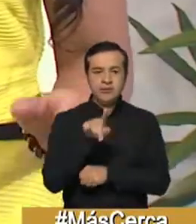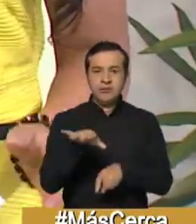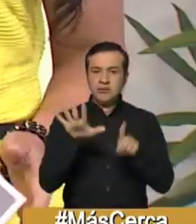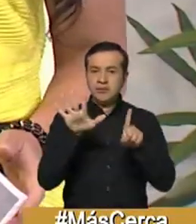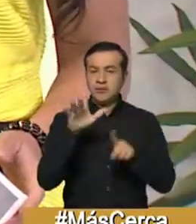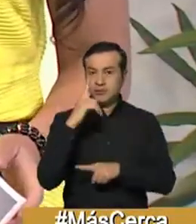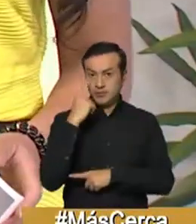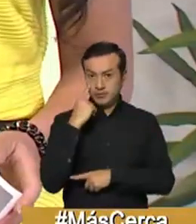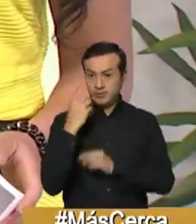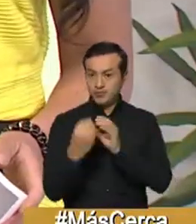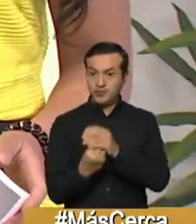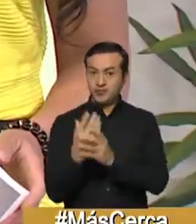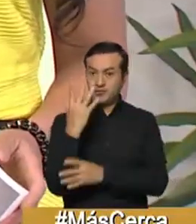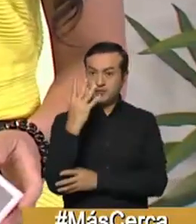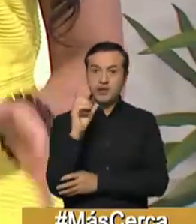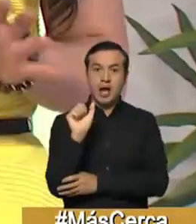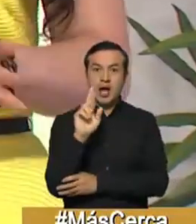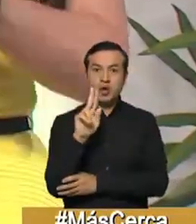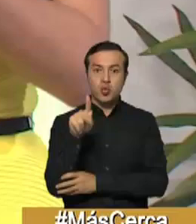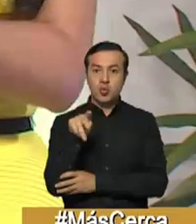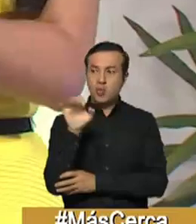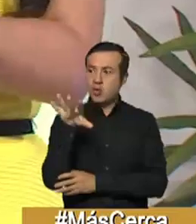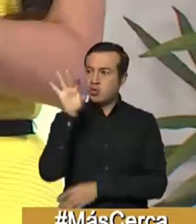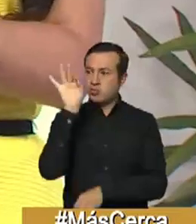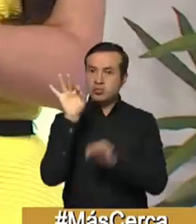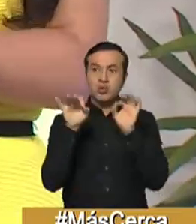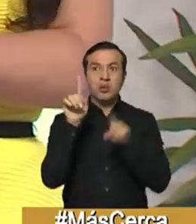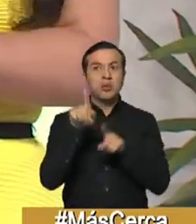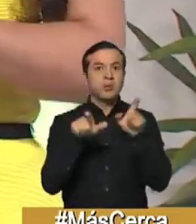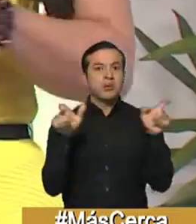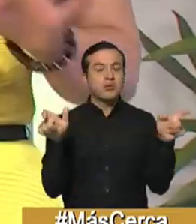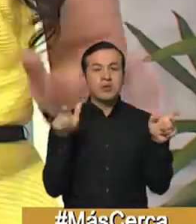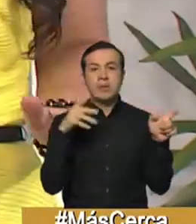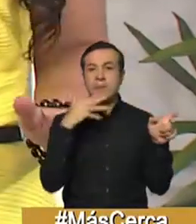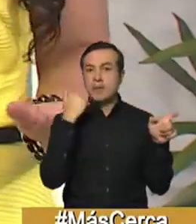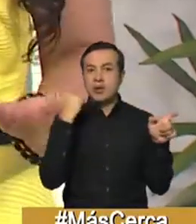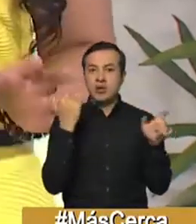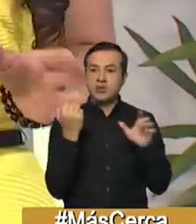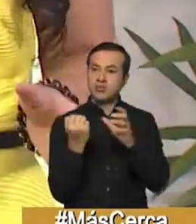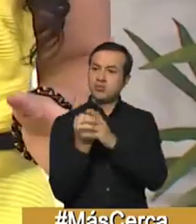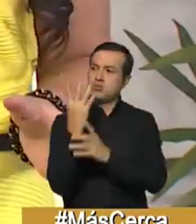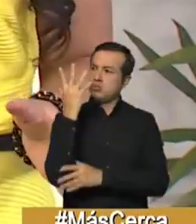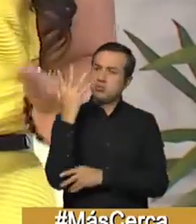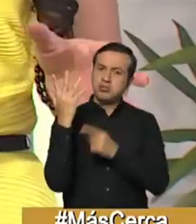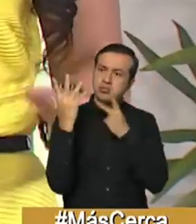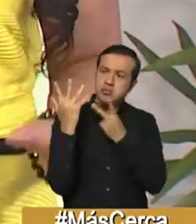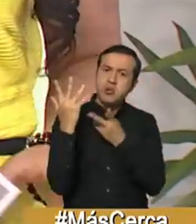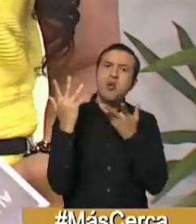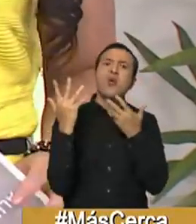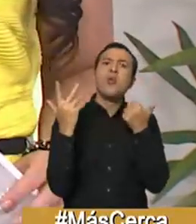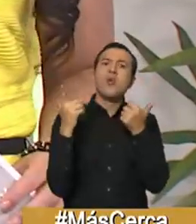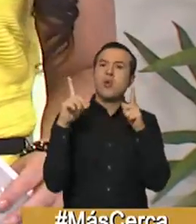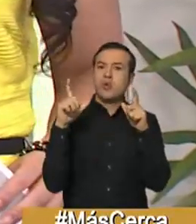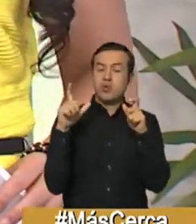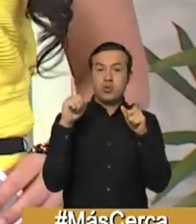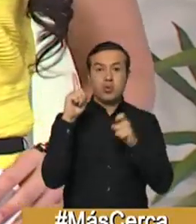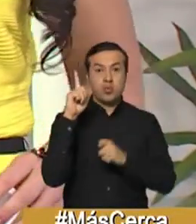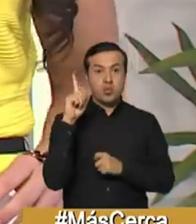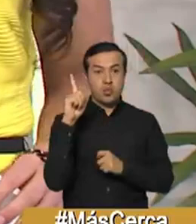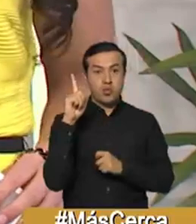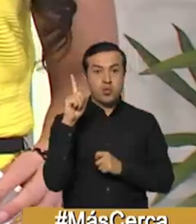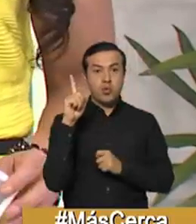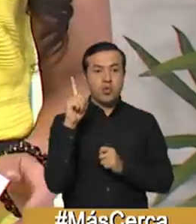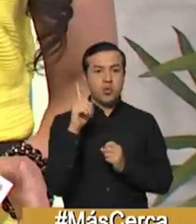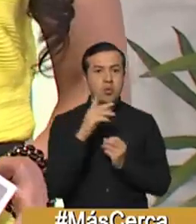Rey Arupo. En las redes sociales, varios ciudadanos postulan con el mejor arbusto, en donde incluso está concursando una especie de